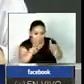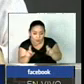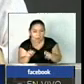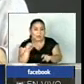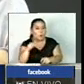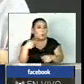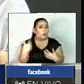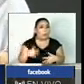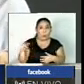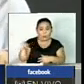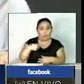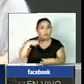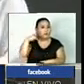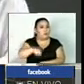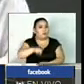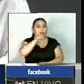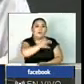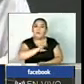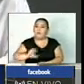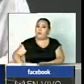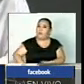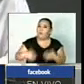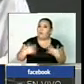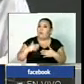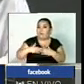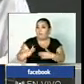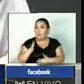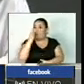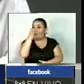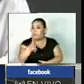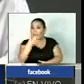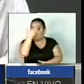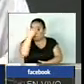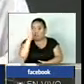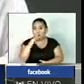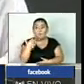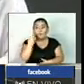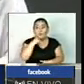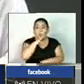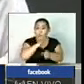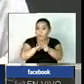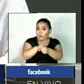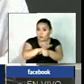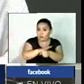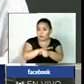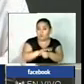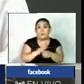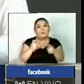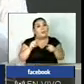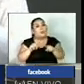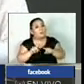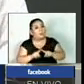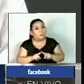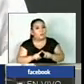este es un momento crítico para el país, que va a pasar el día de mañana en el coronavirus. Sin embargo, hay